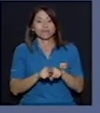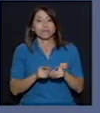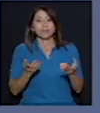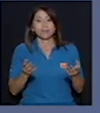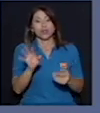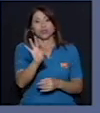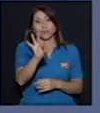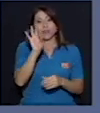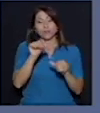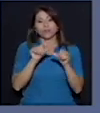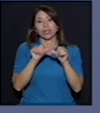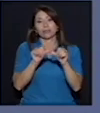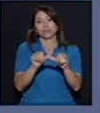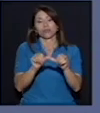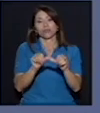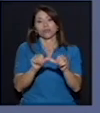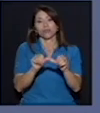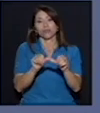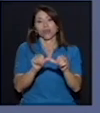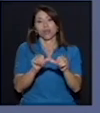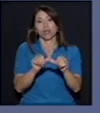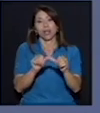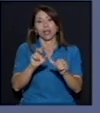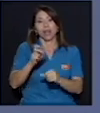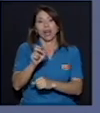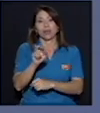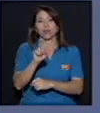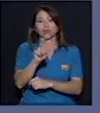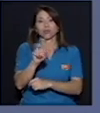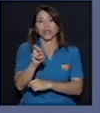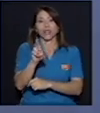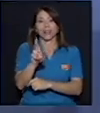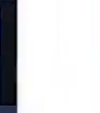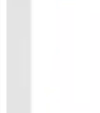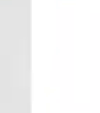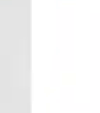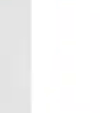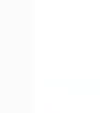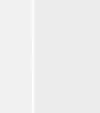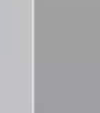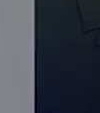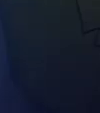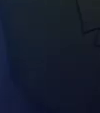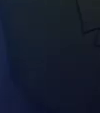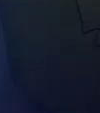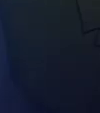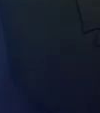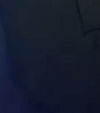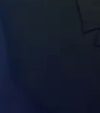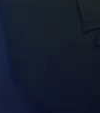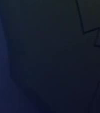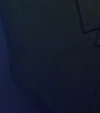Los invitamos a que se queden en Canal UCR. Muchas gracias. ¿No? Muchas gracias a usted, profesor.